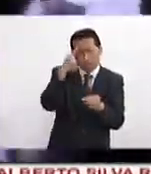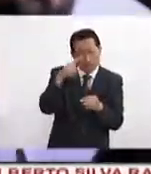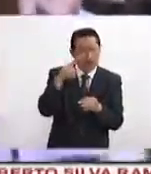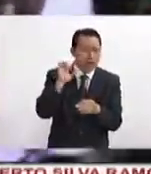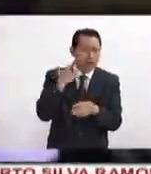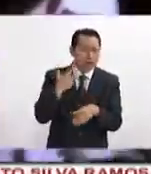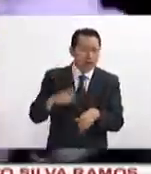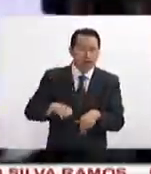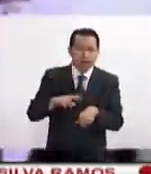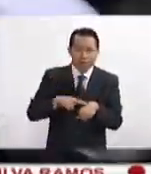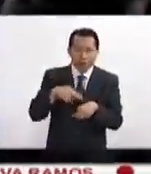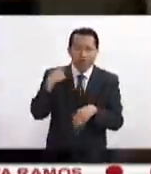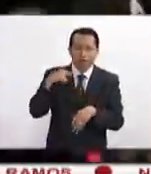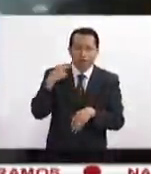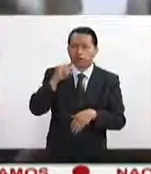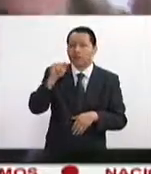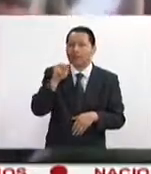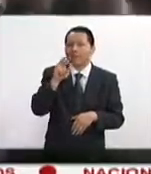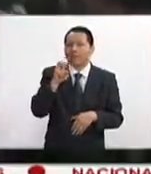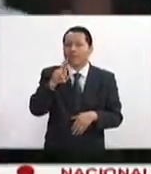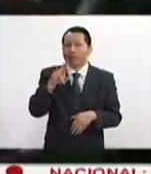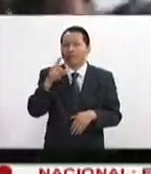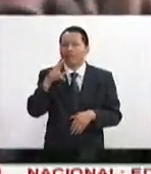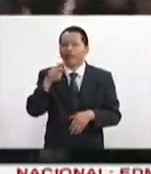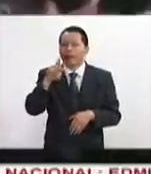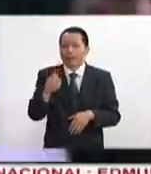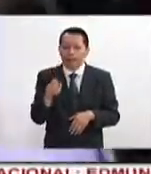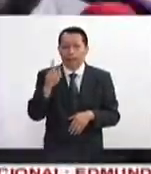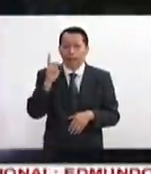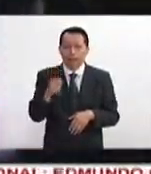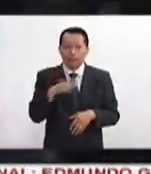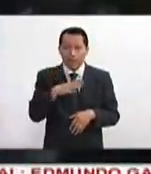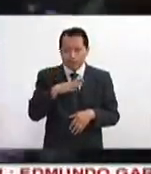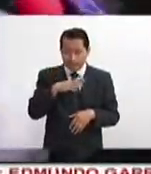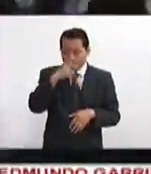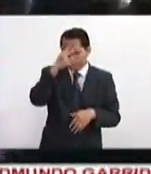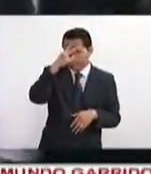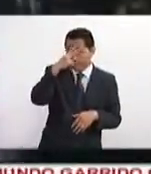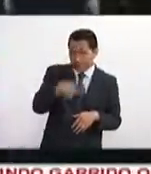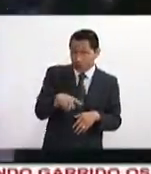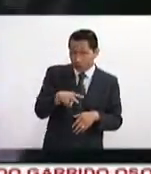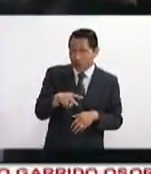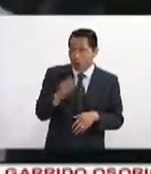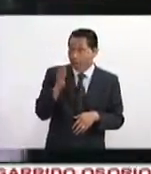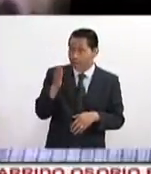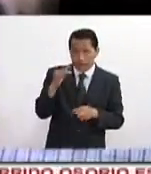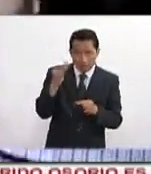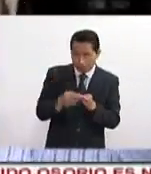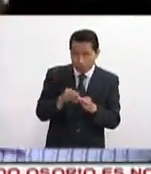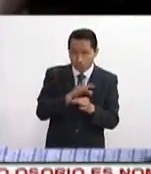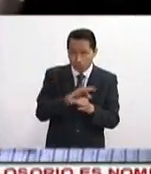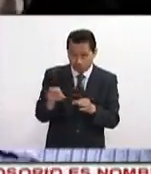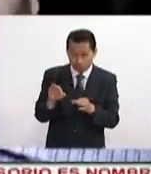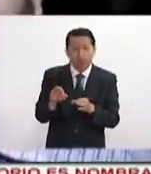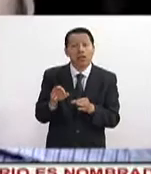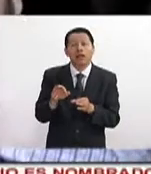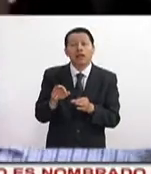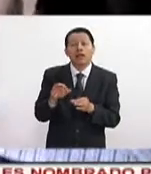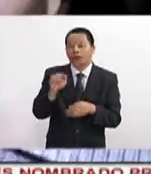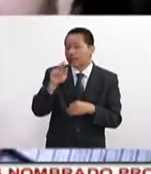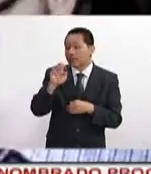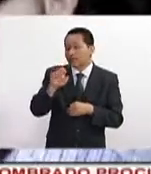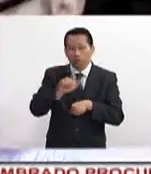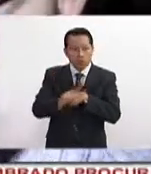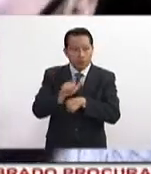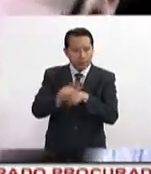del exgobernador de Veracruz, Javier Duarte, en cuanto las autoridades mexicanas lo dispongan. La Cancillería guatemalteca reiteró